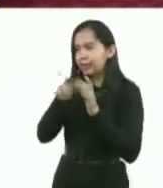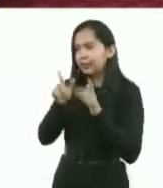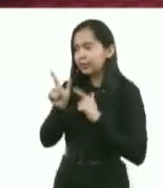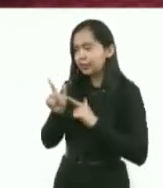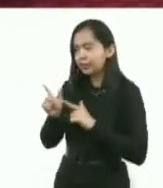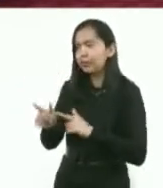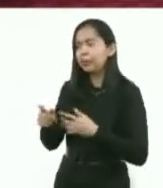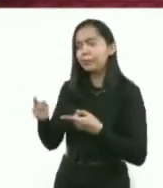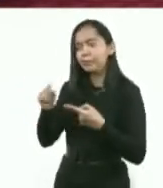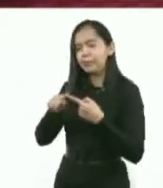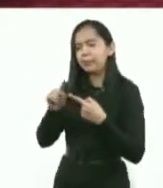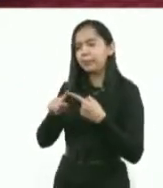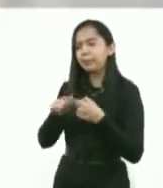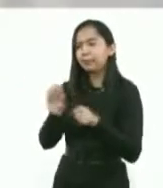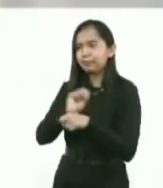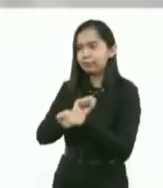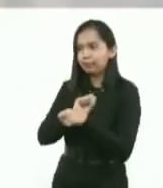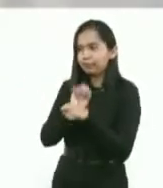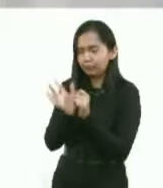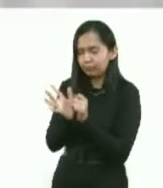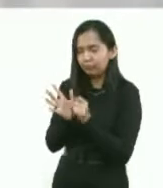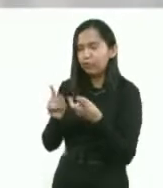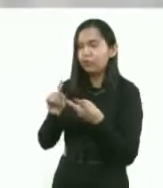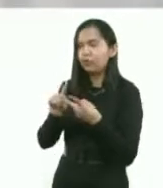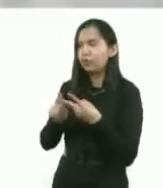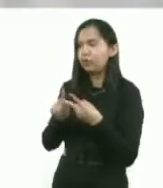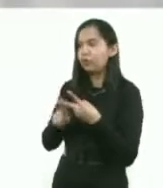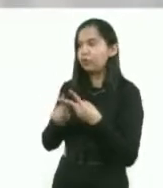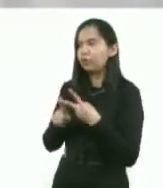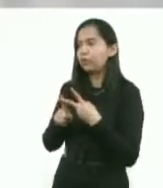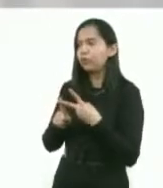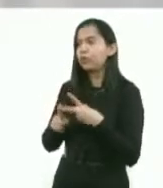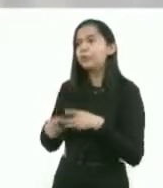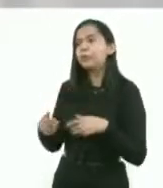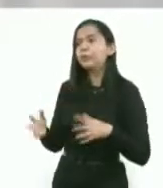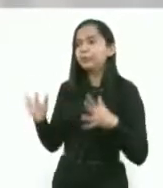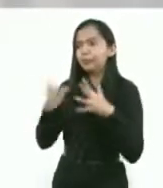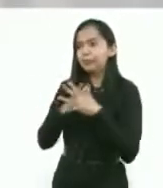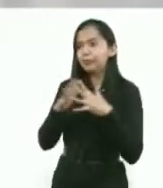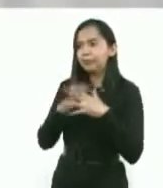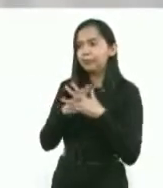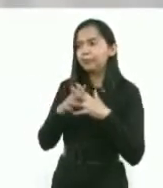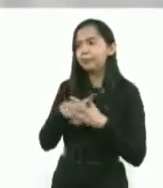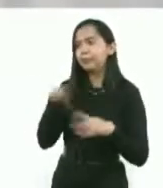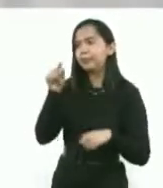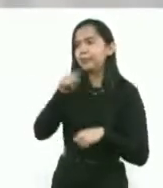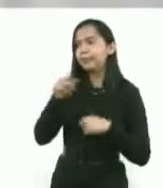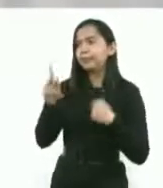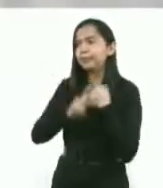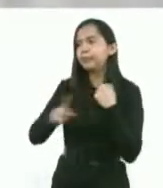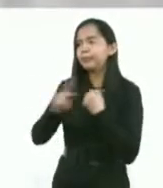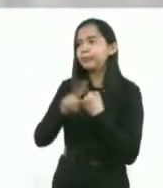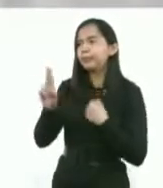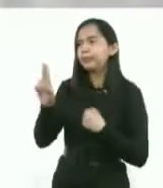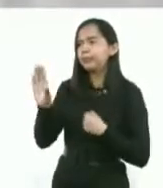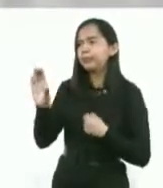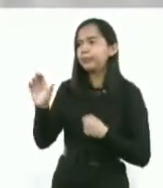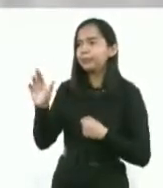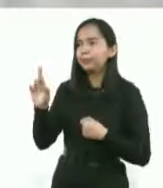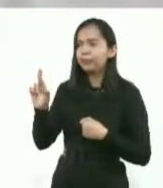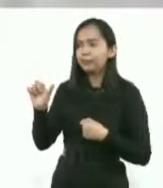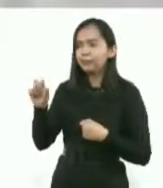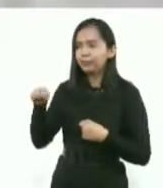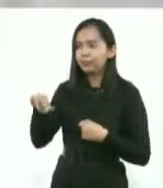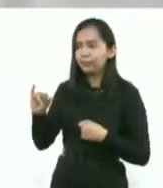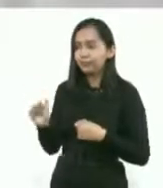motivos. Primero, la pandemia y segundo, la guerra en Ucrania, para los combustibles en general. Para el